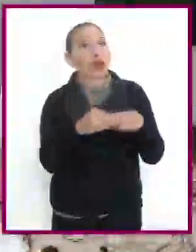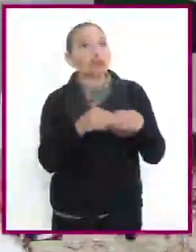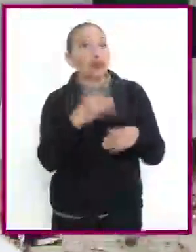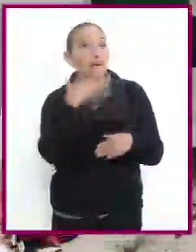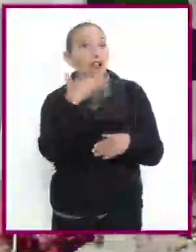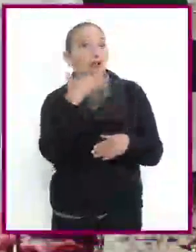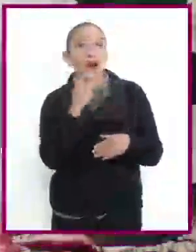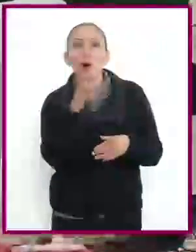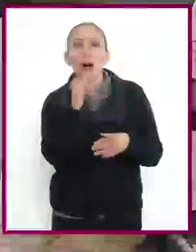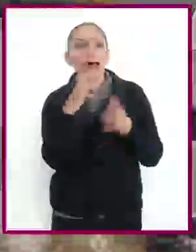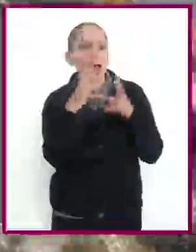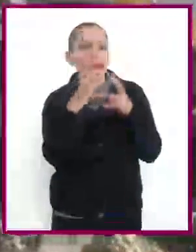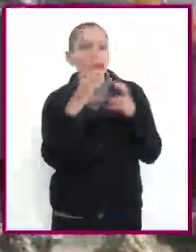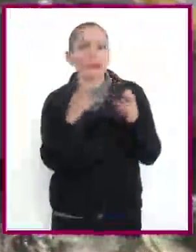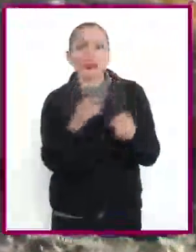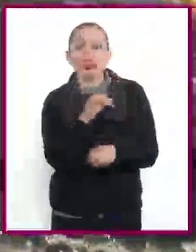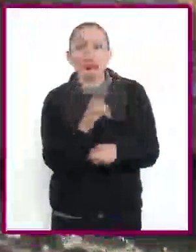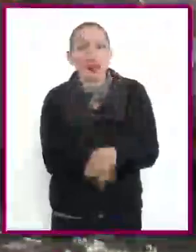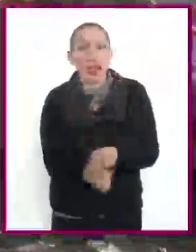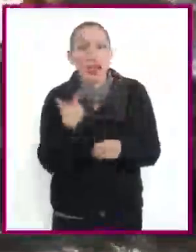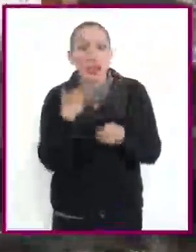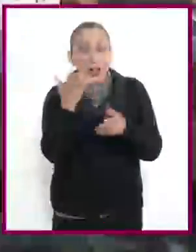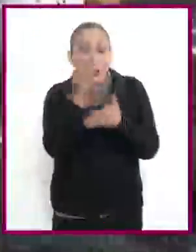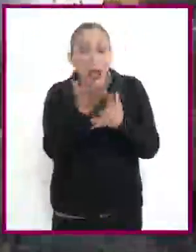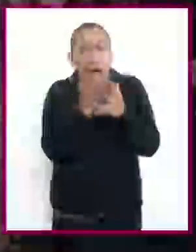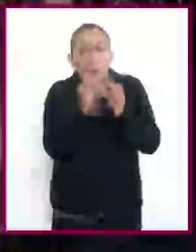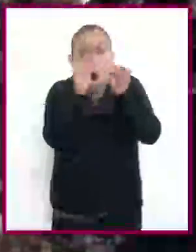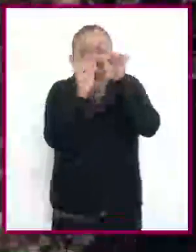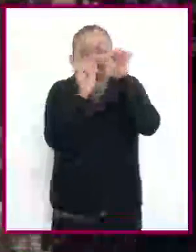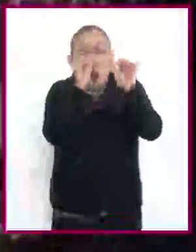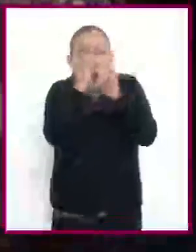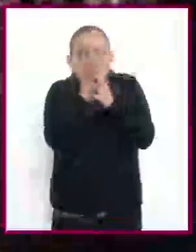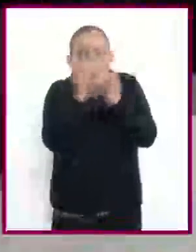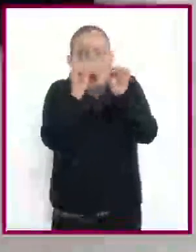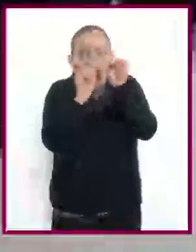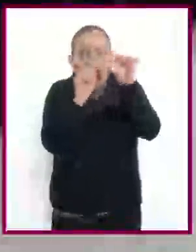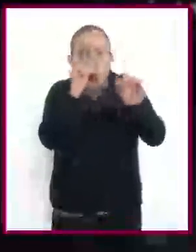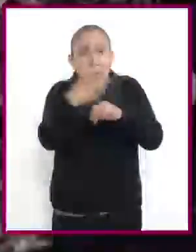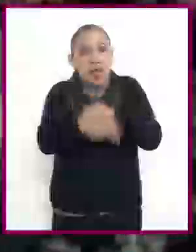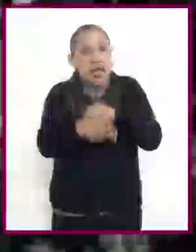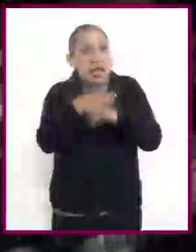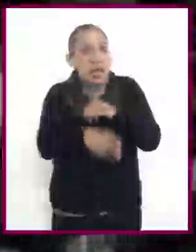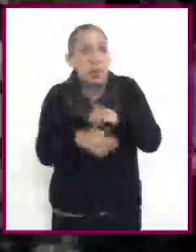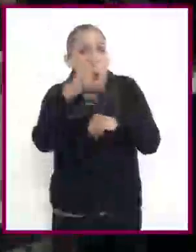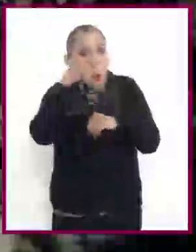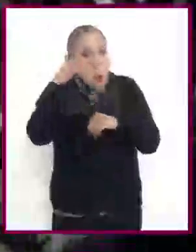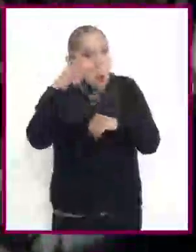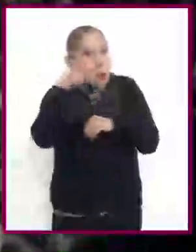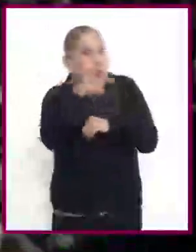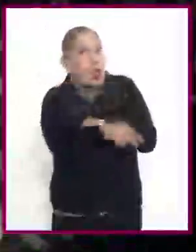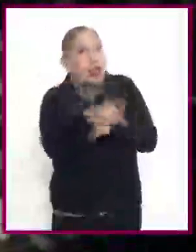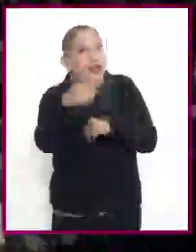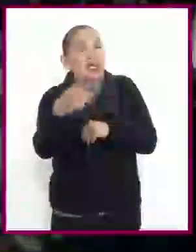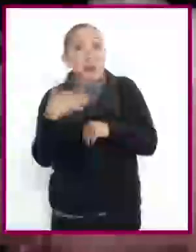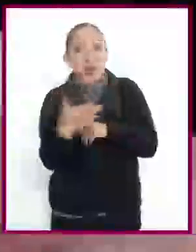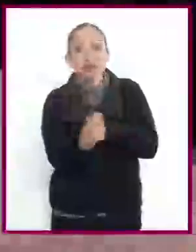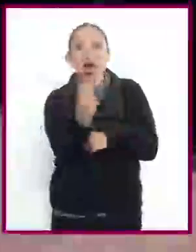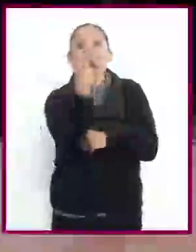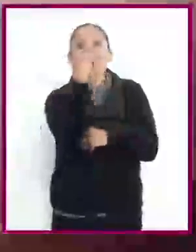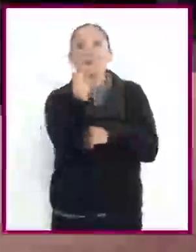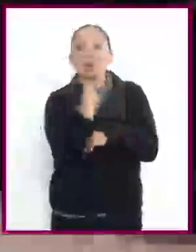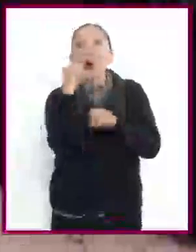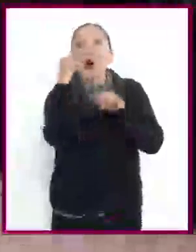ha provocado una considerable acumulación de residuos que deteriora el medio ambiente. En la actualidad, suelos y